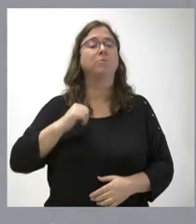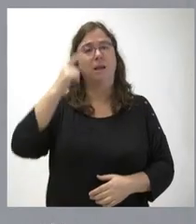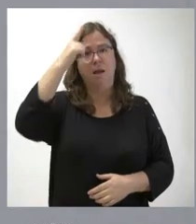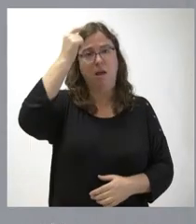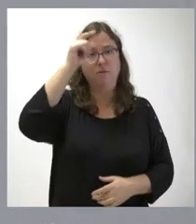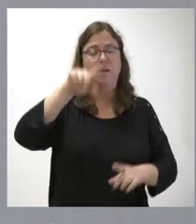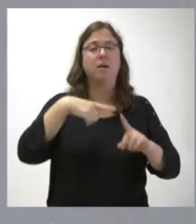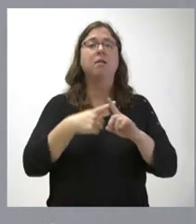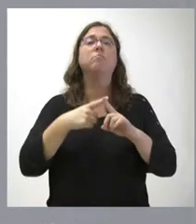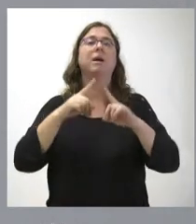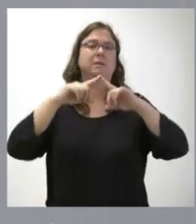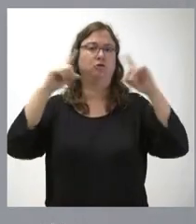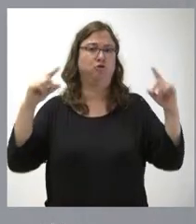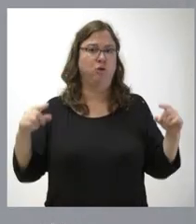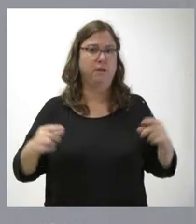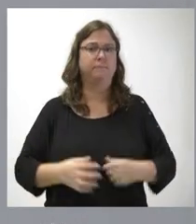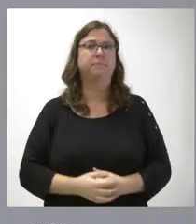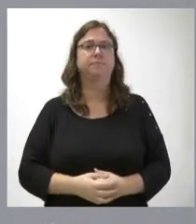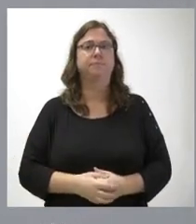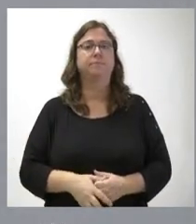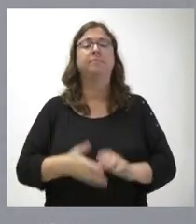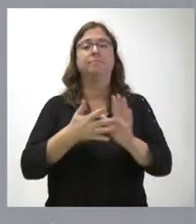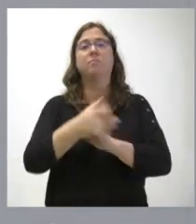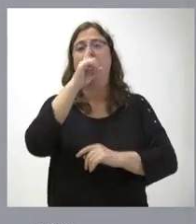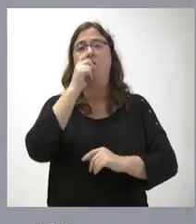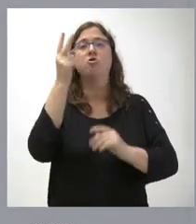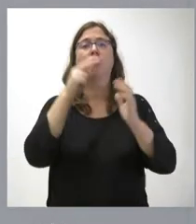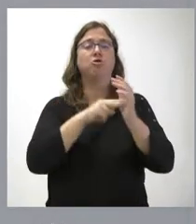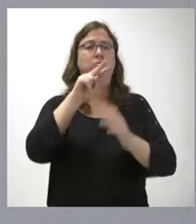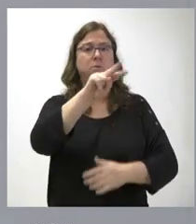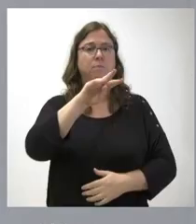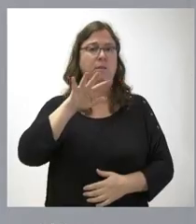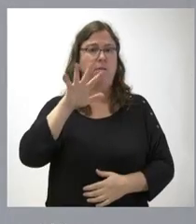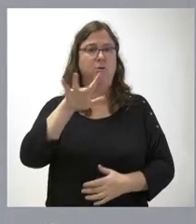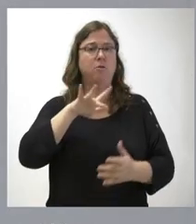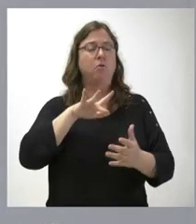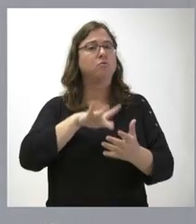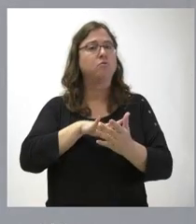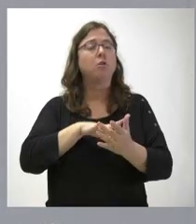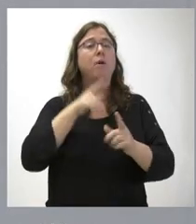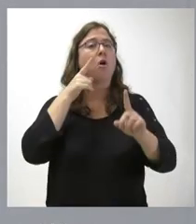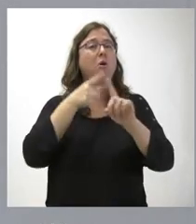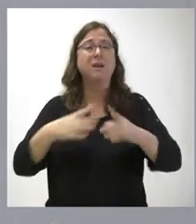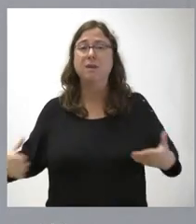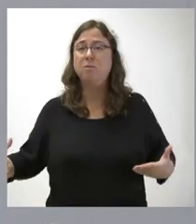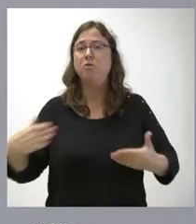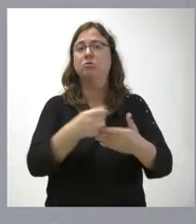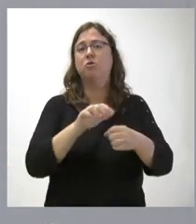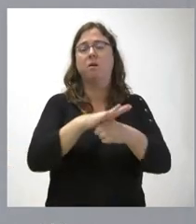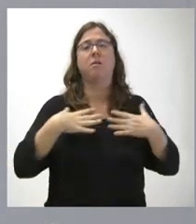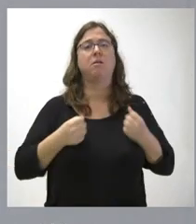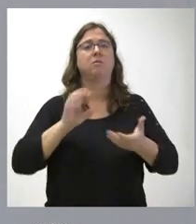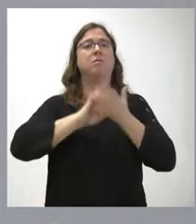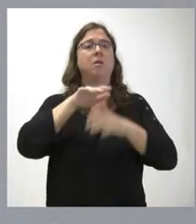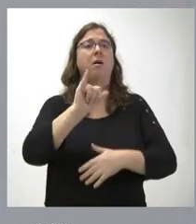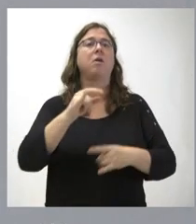y de Soria por tanto en el año 2025 habríamos completado el objetivo de que todas las áreas de salud de Castilla León dispongan de